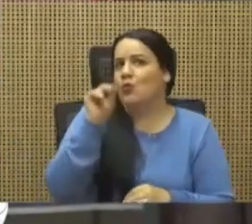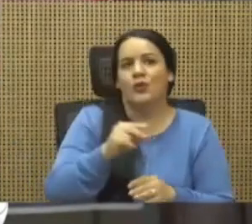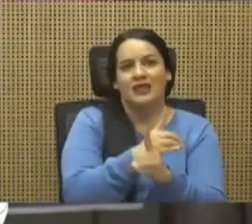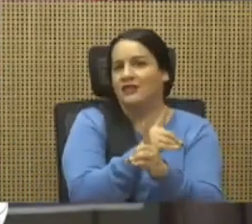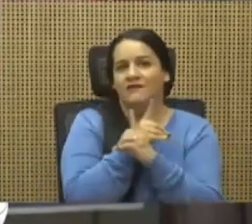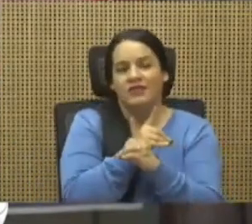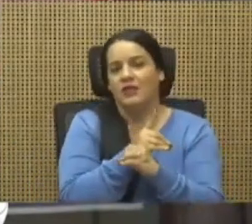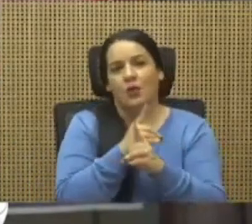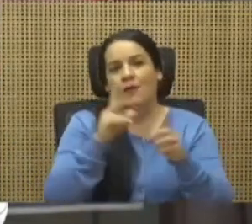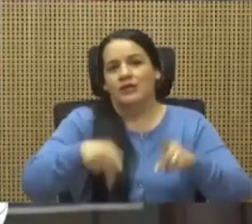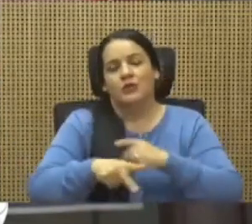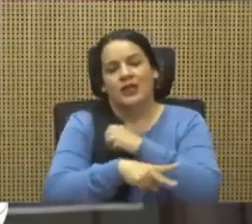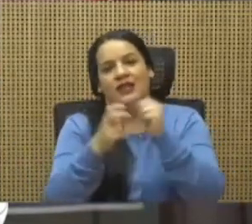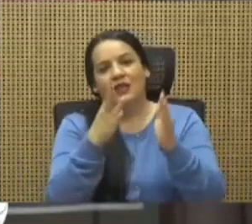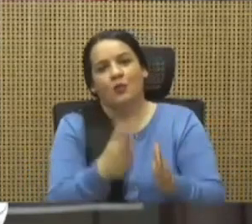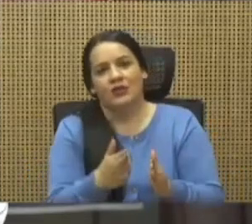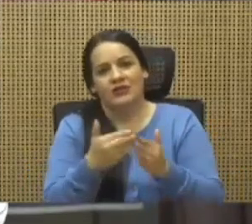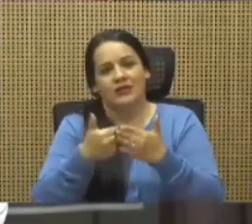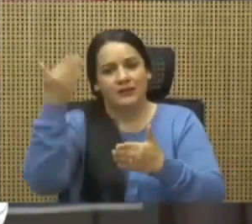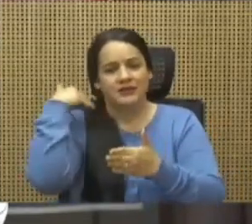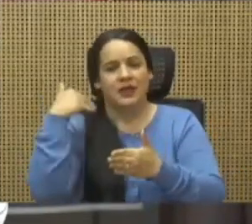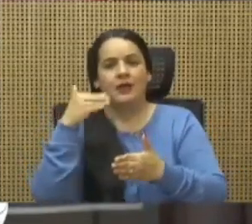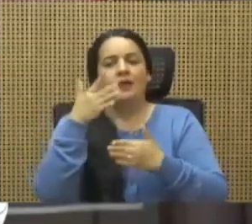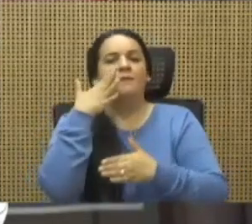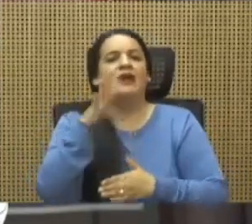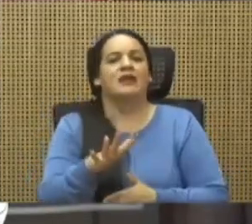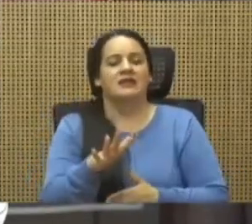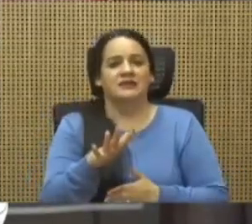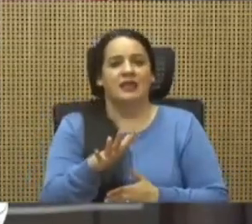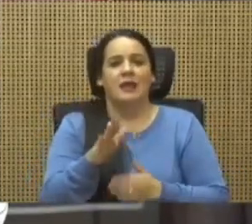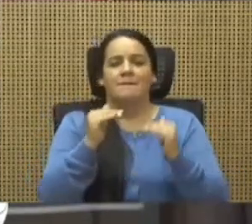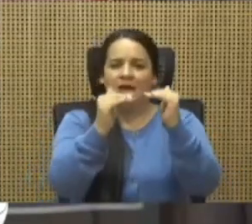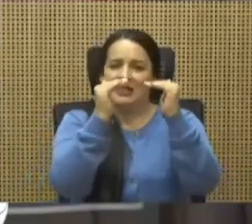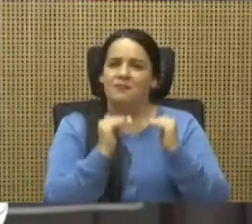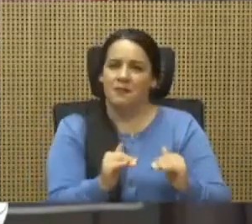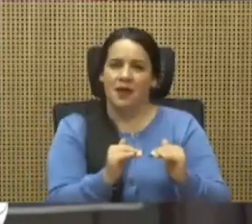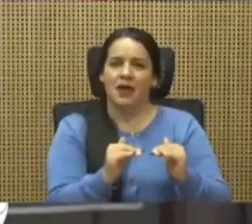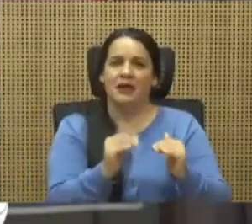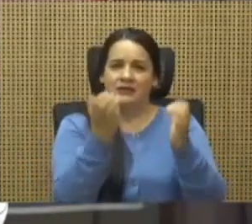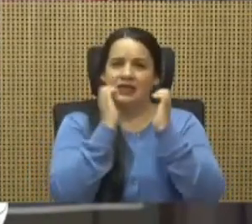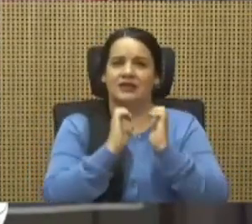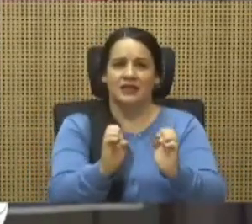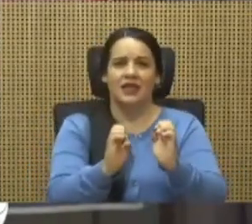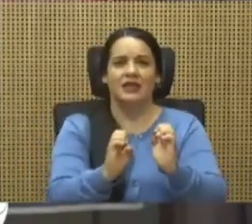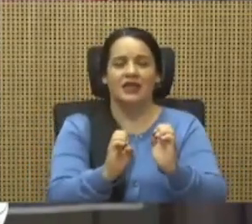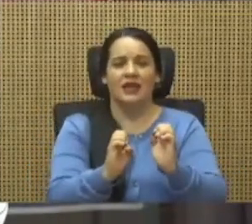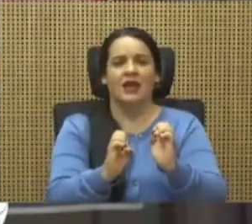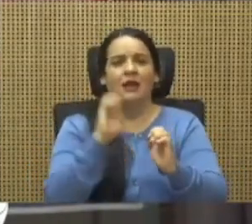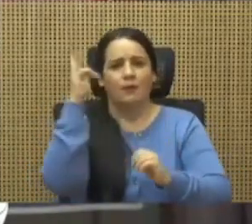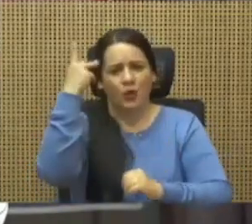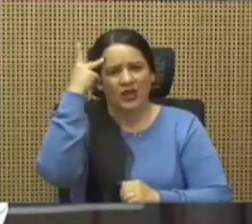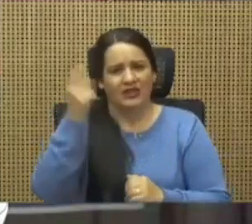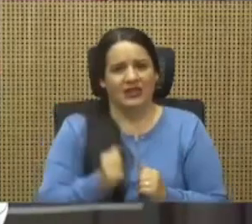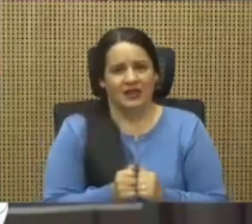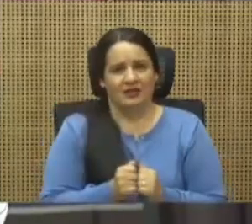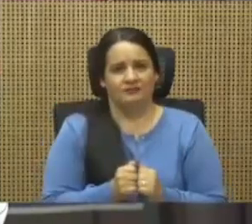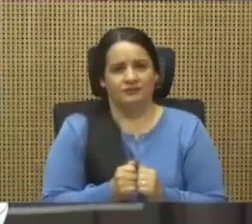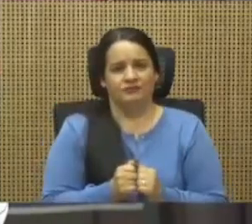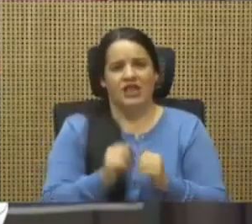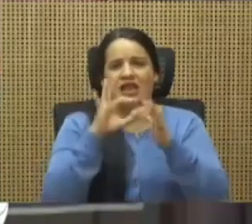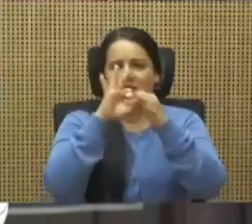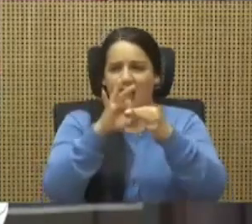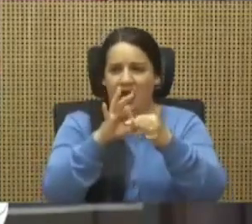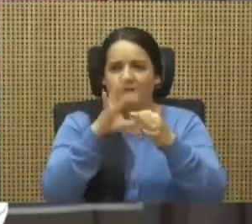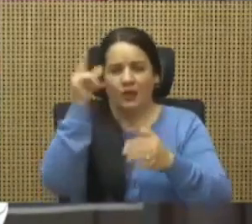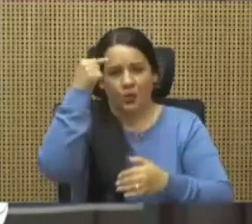Me parece de la más baja estrategia política utilizada por la gente ligada al gobierno. Eso no suma, eso quema